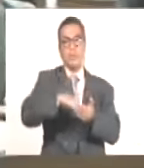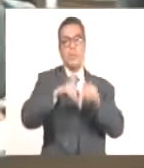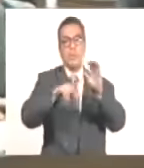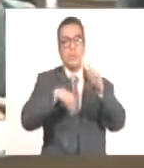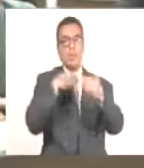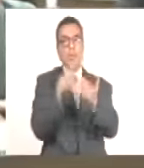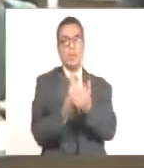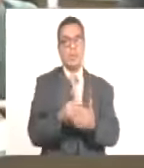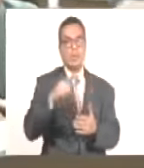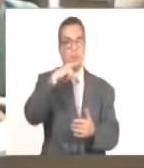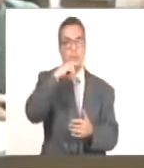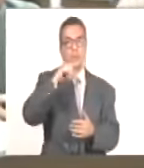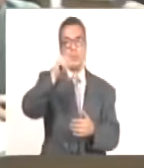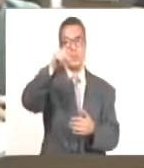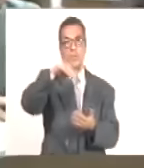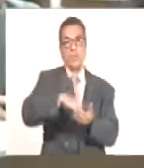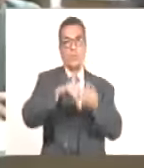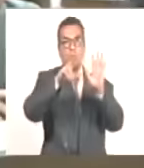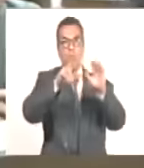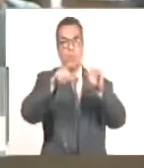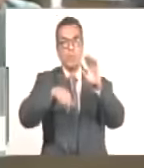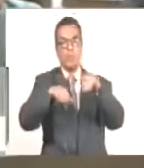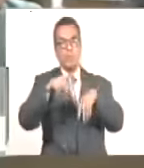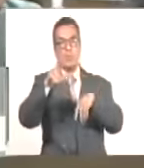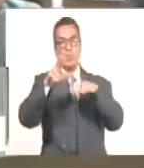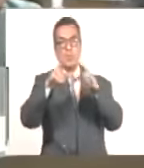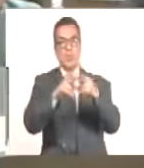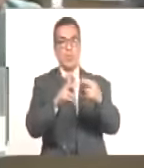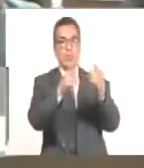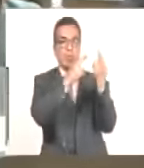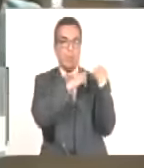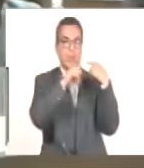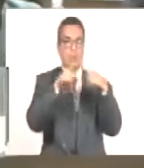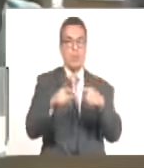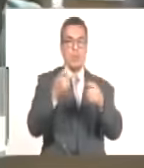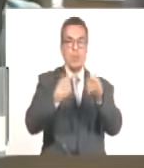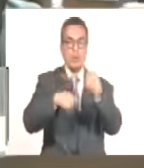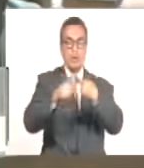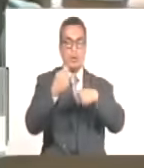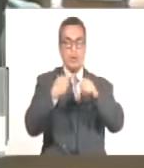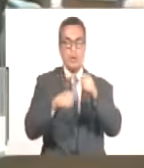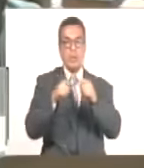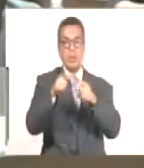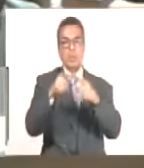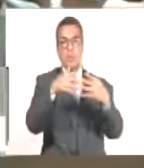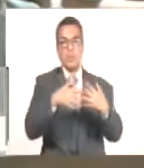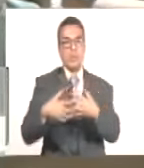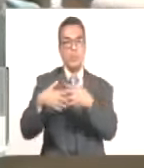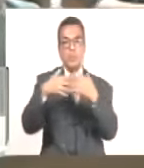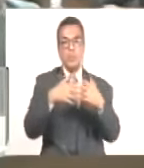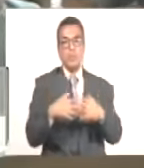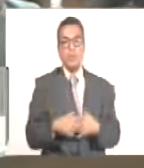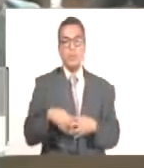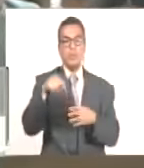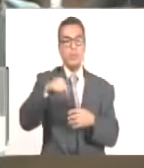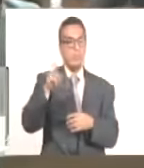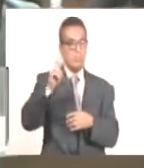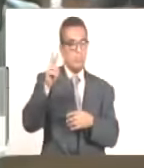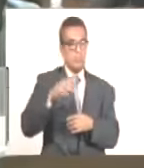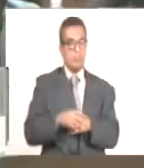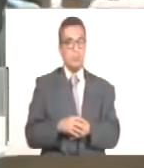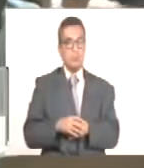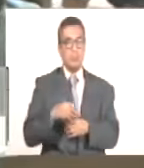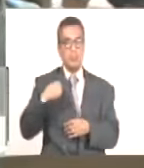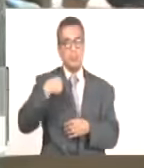hasta octubre de 1818, al entonces encargado de negocios de Estados Unidos en Venezuela,